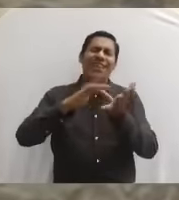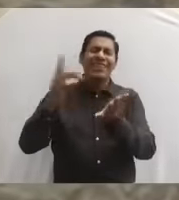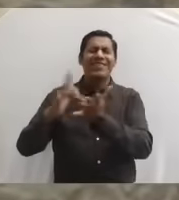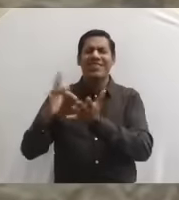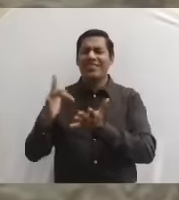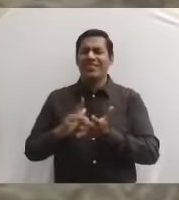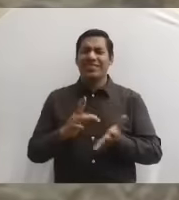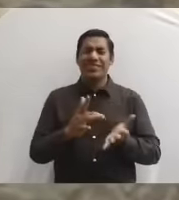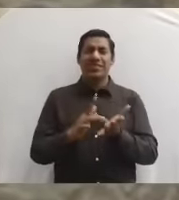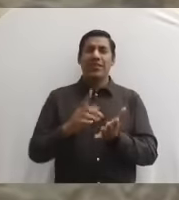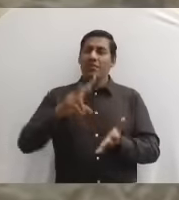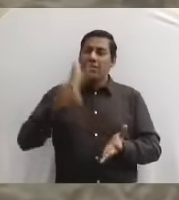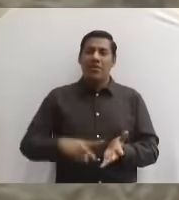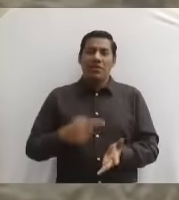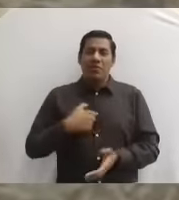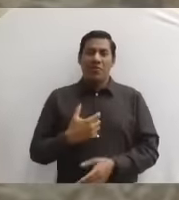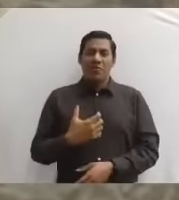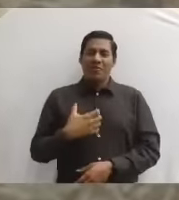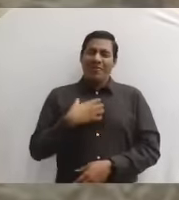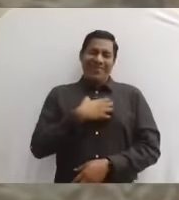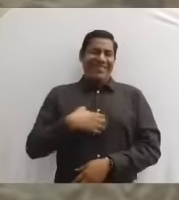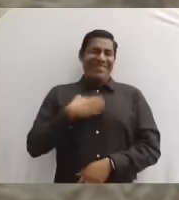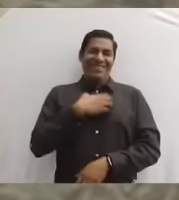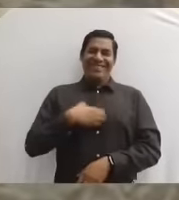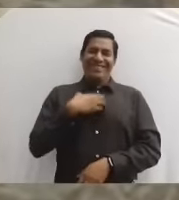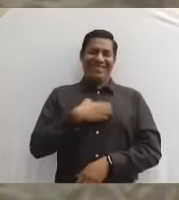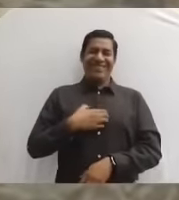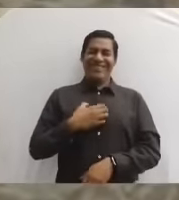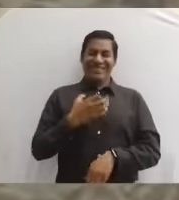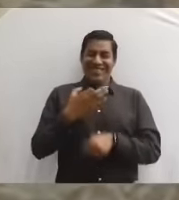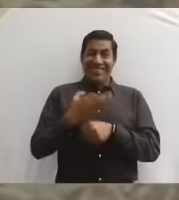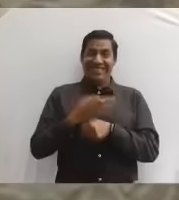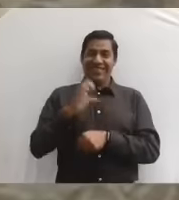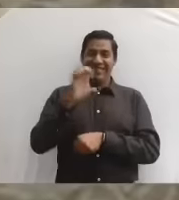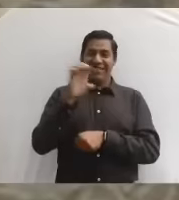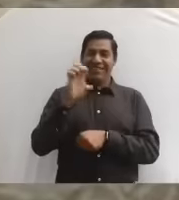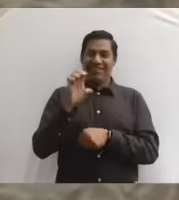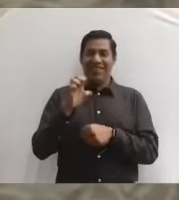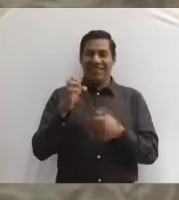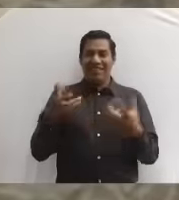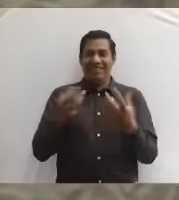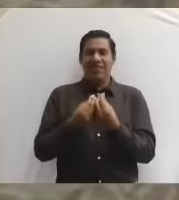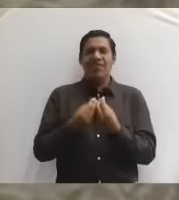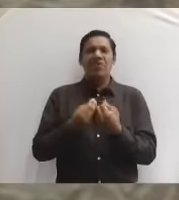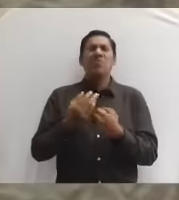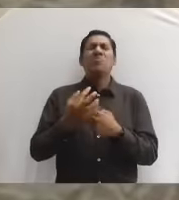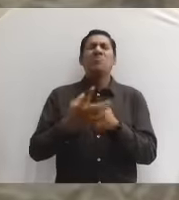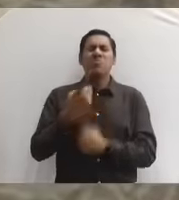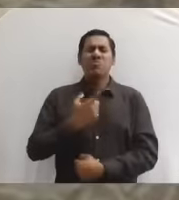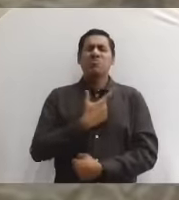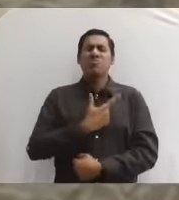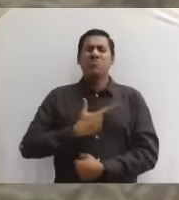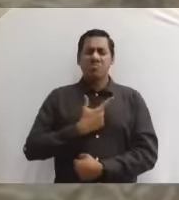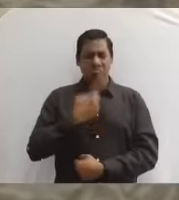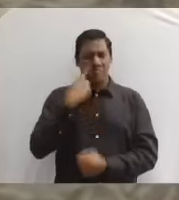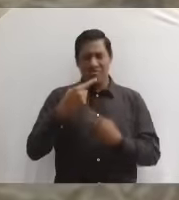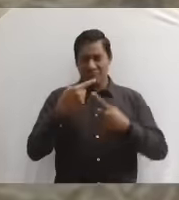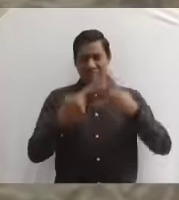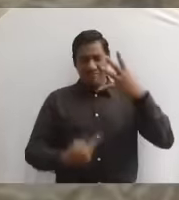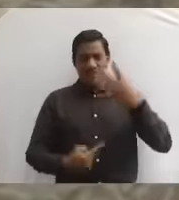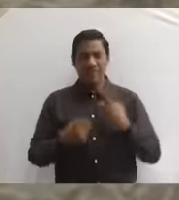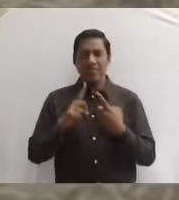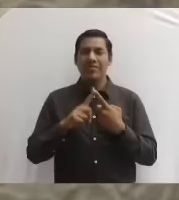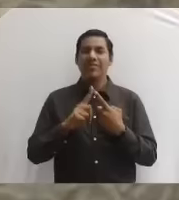Me da mucho gusto estar en Ensenada por varias razones. La primera